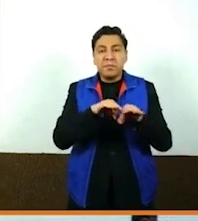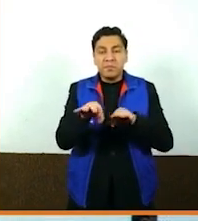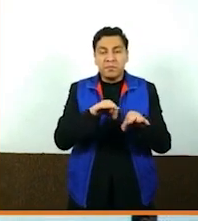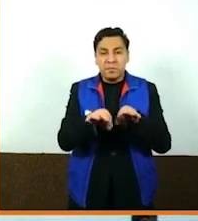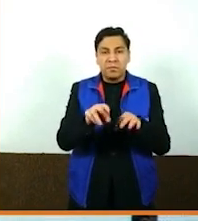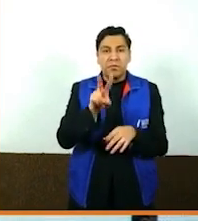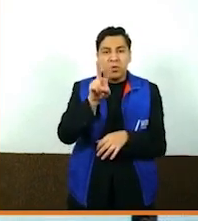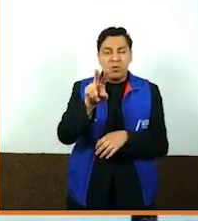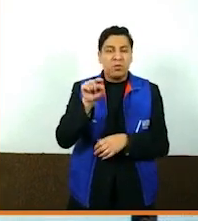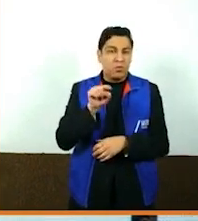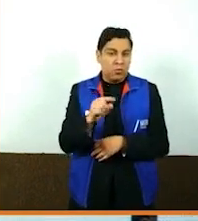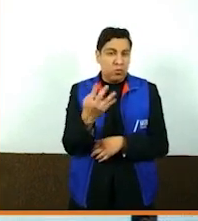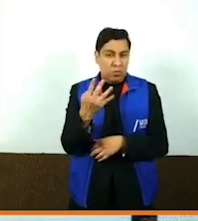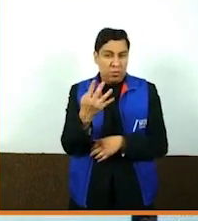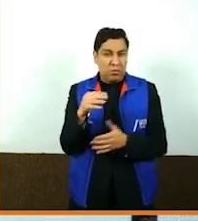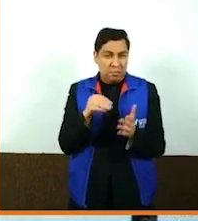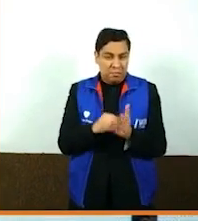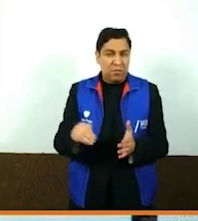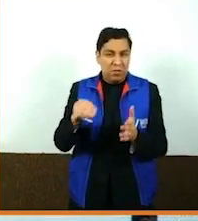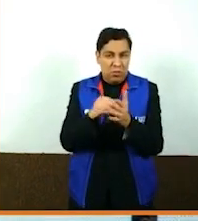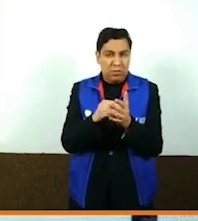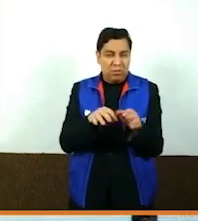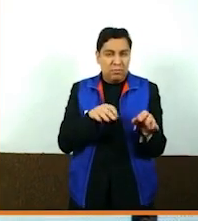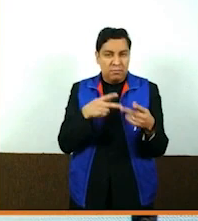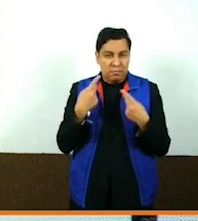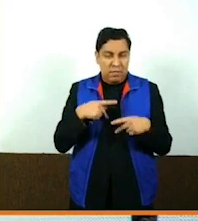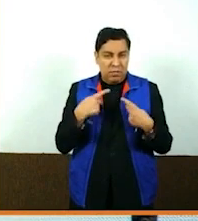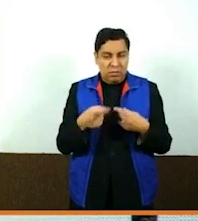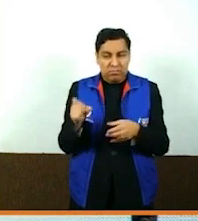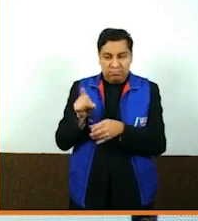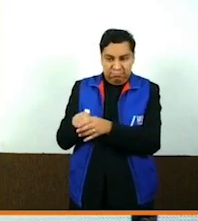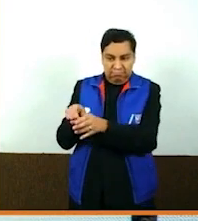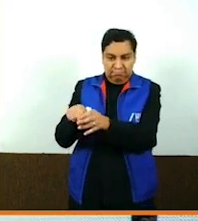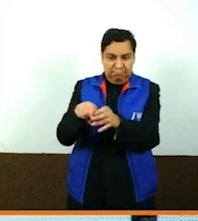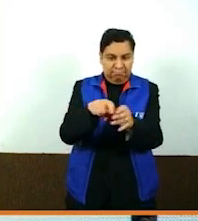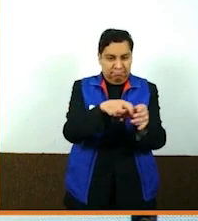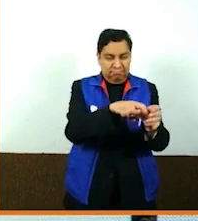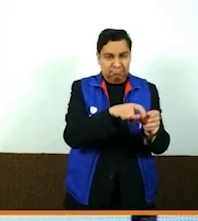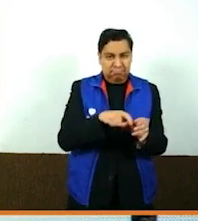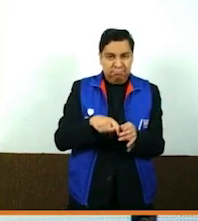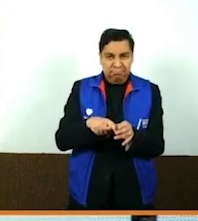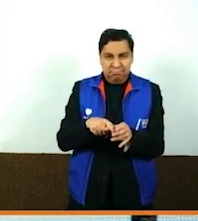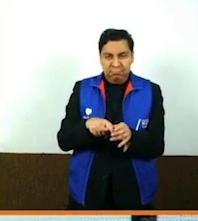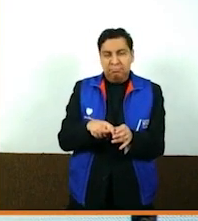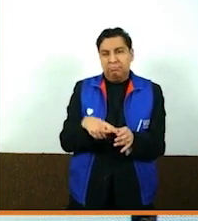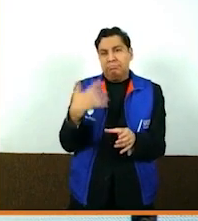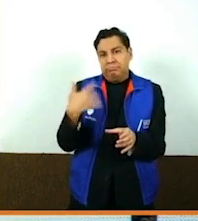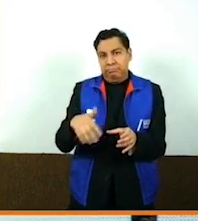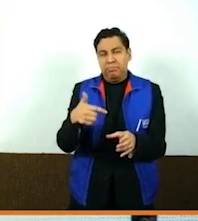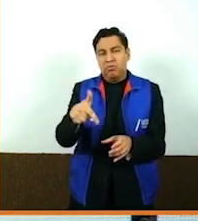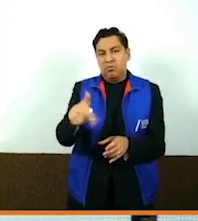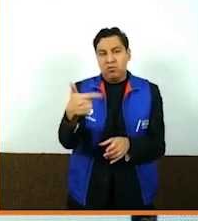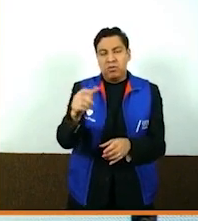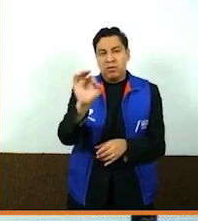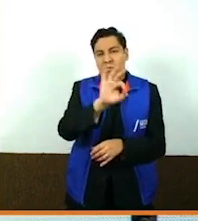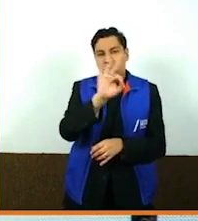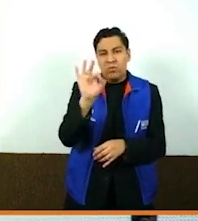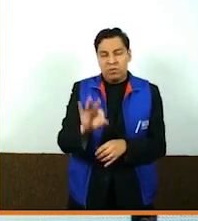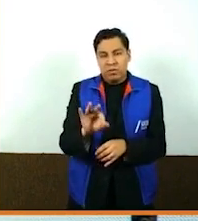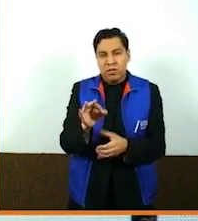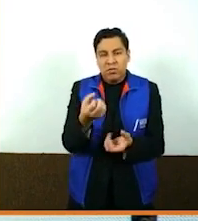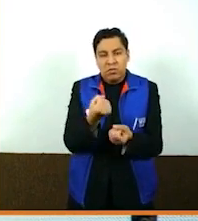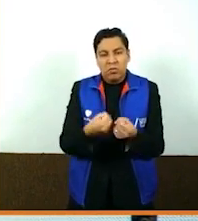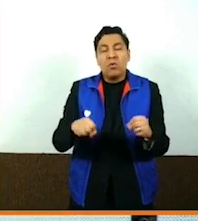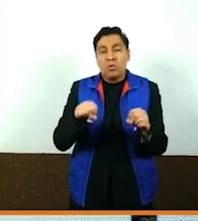son 12, casi 13% de la población empleada formal en el Instituto Mexicano del